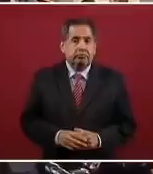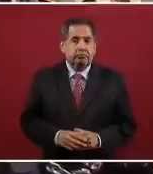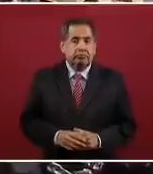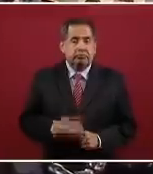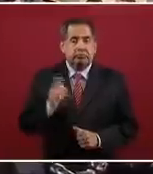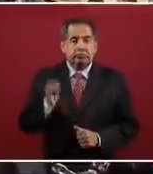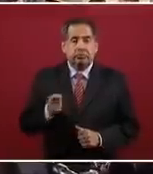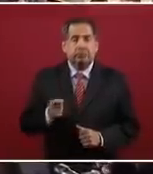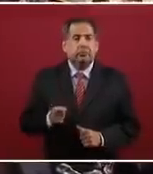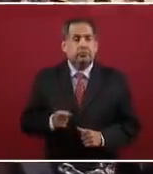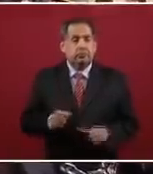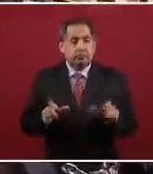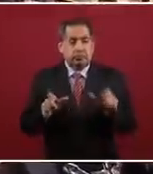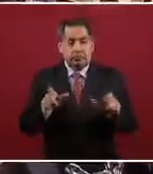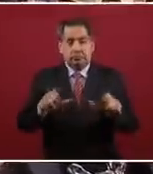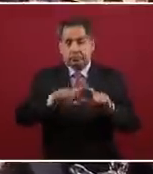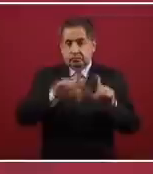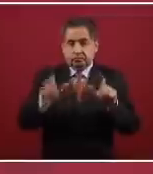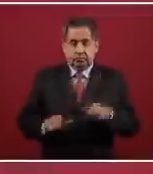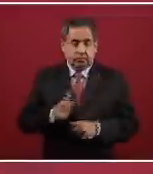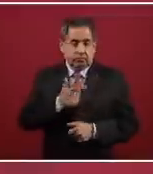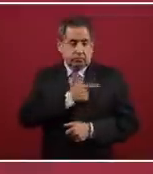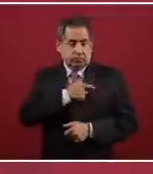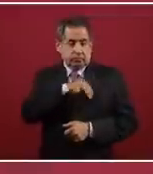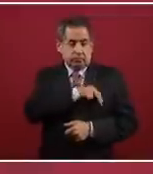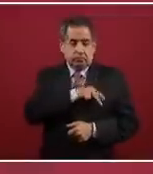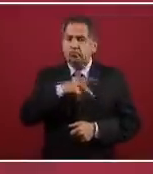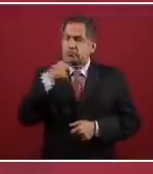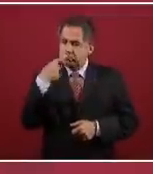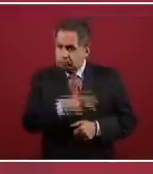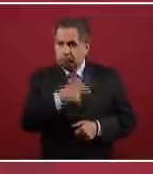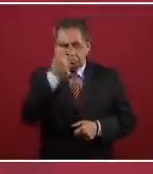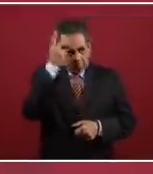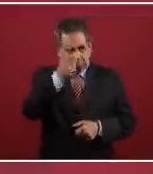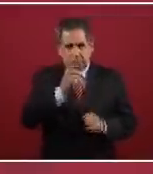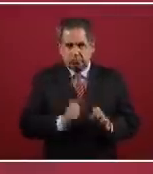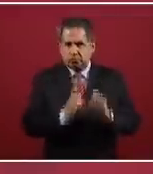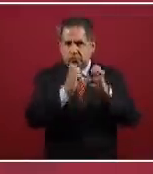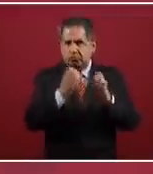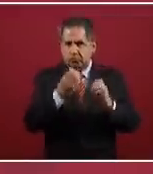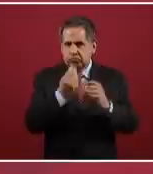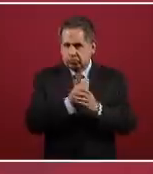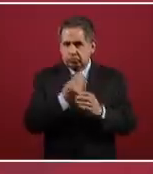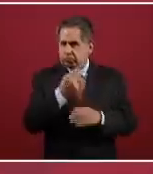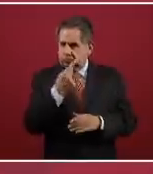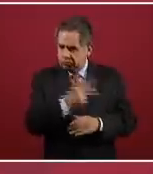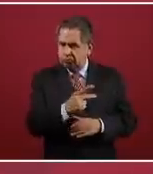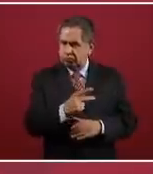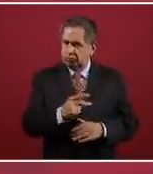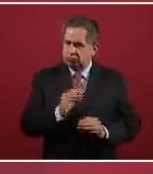Entonces, la Guardia Nacional va a tener sus instalaciones.